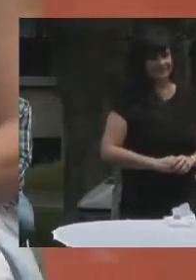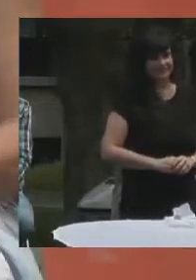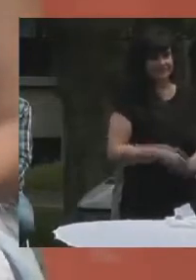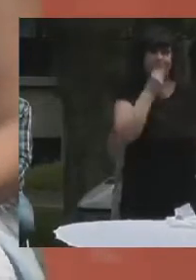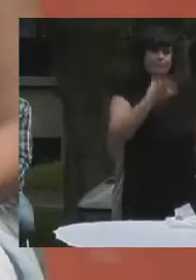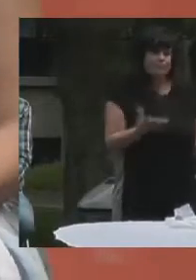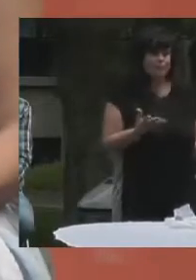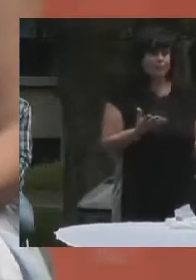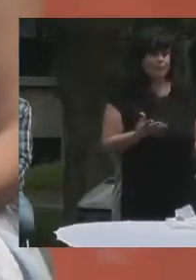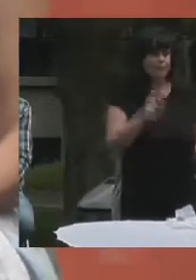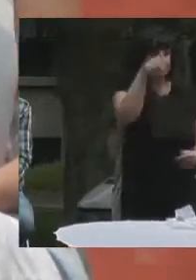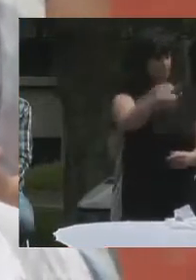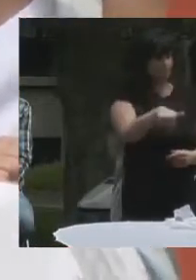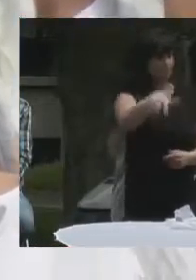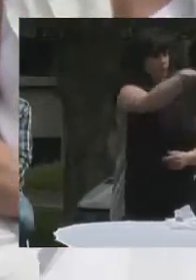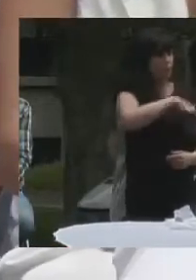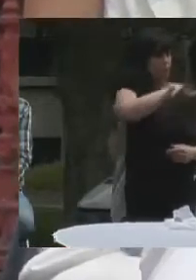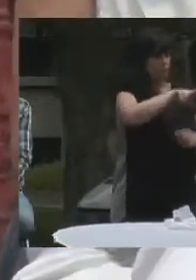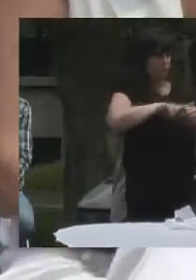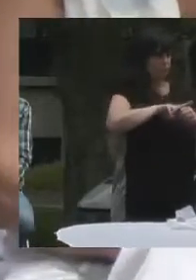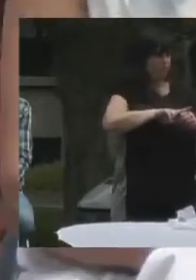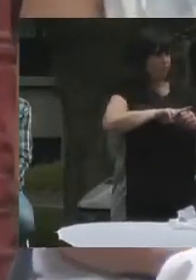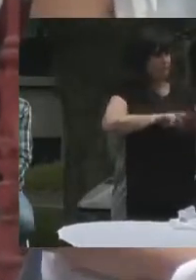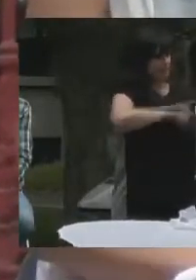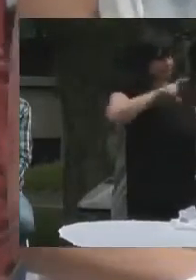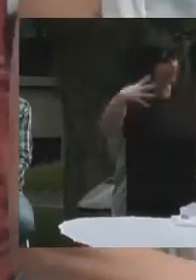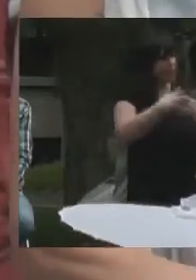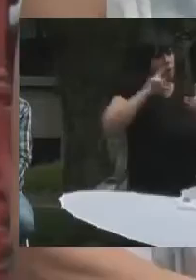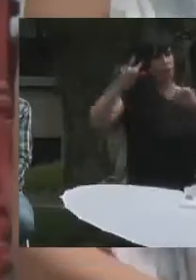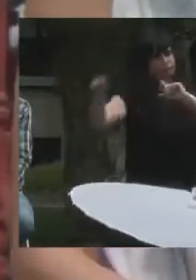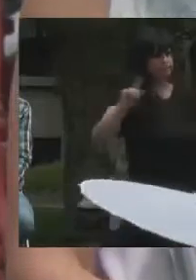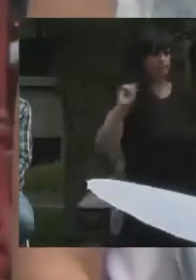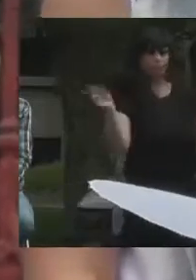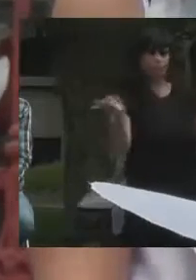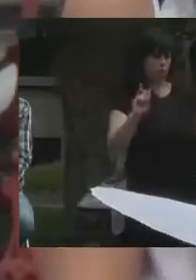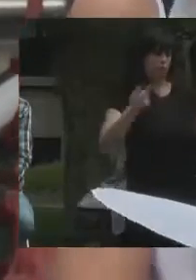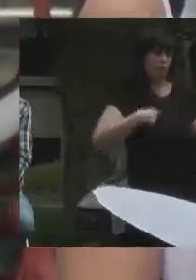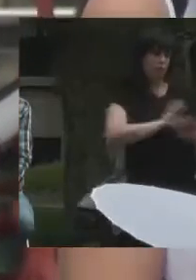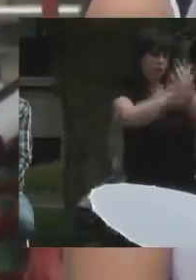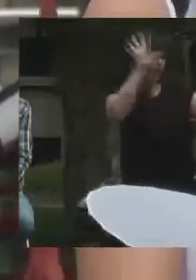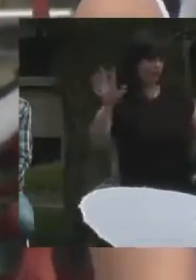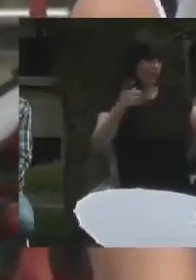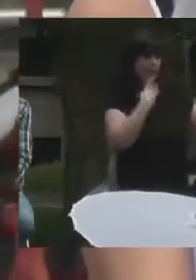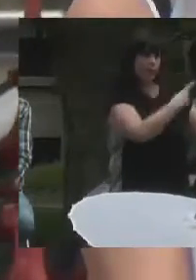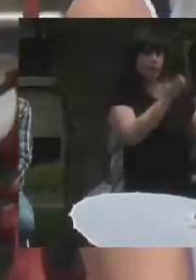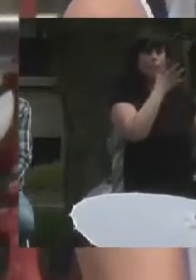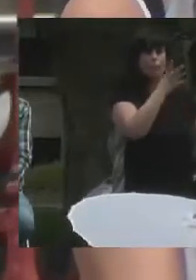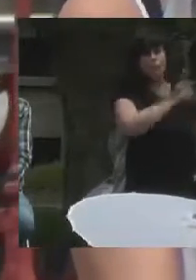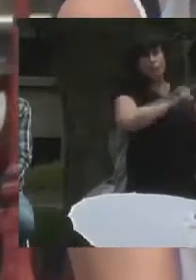Bueno, o caso é que nesta provincia non todo o mundo emigra, non? E hai que dicilo ben claramente. Hai xente que